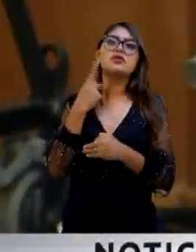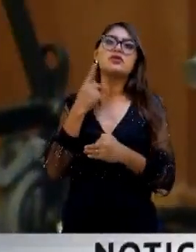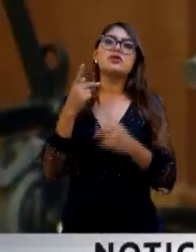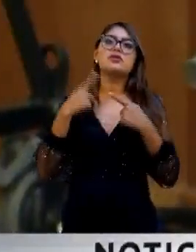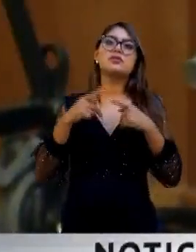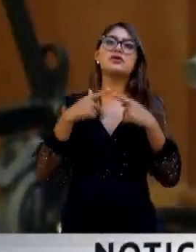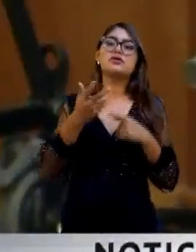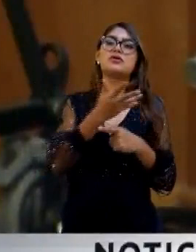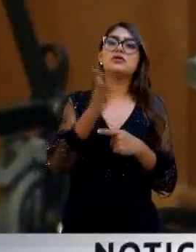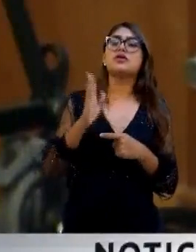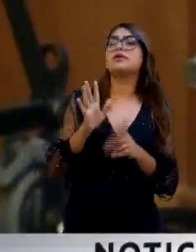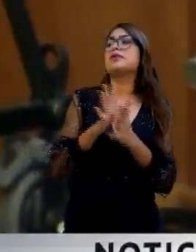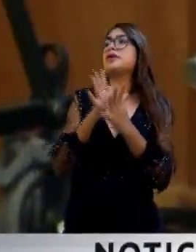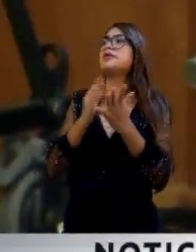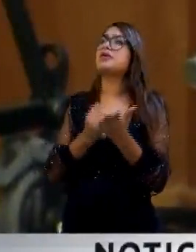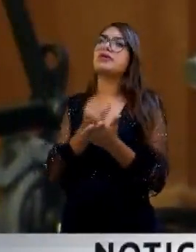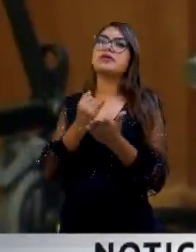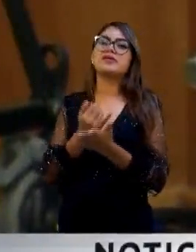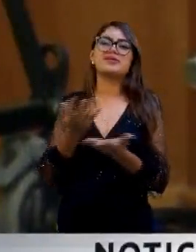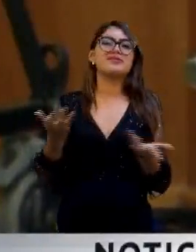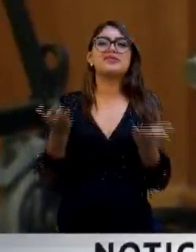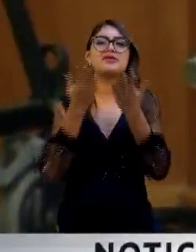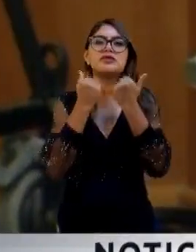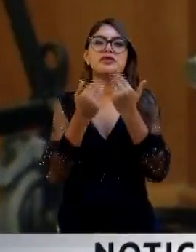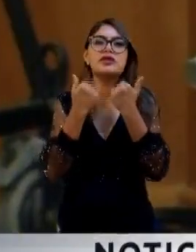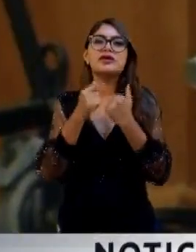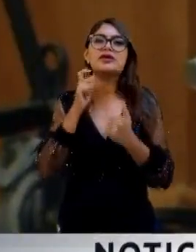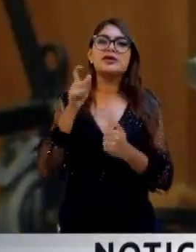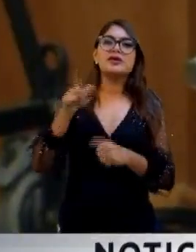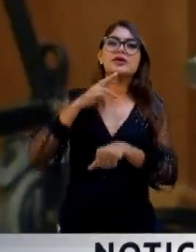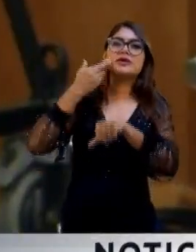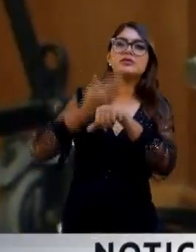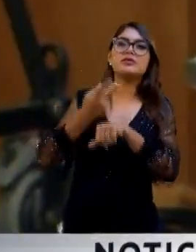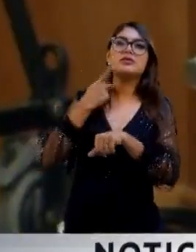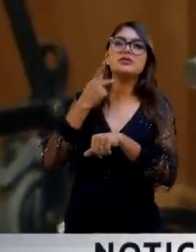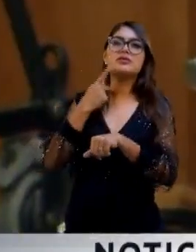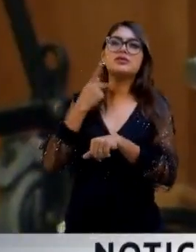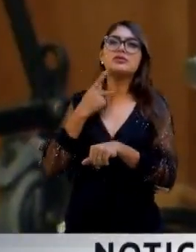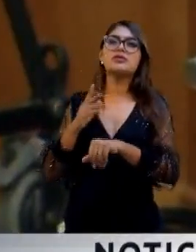existe. Es claudicar a una responsabilidad política estatal.